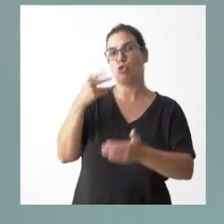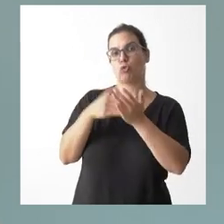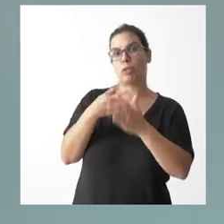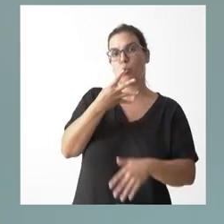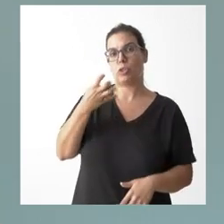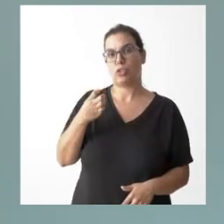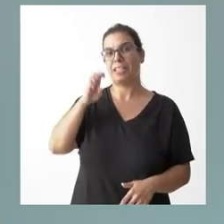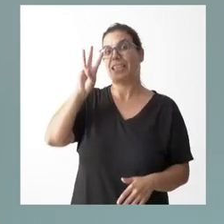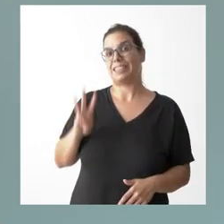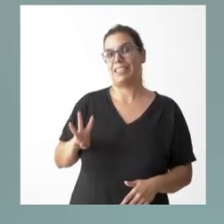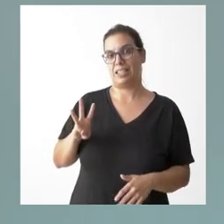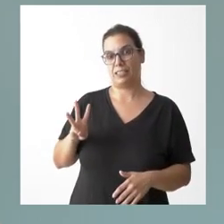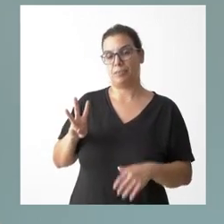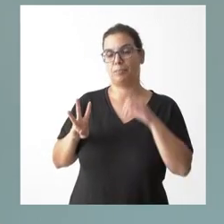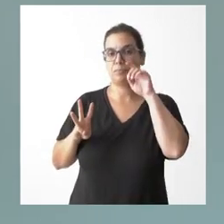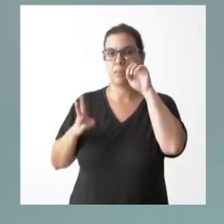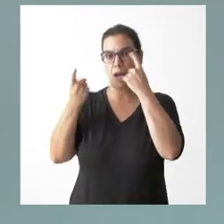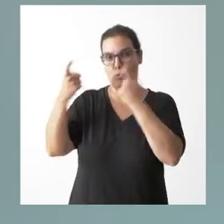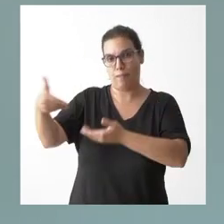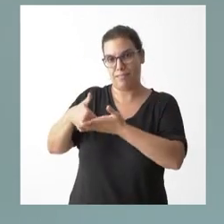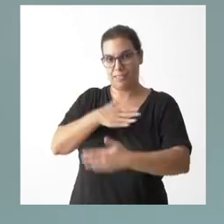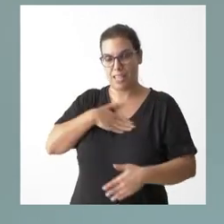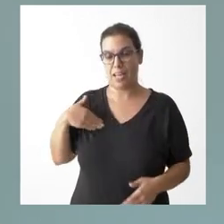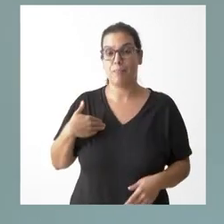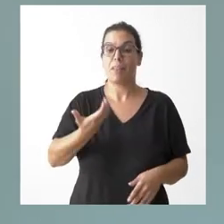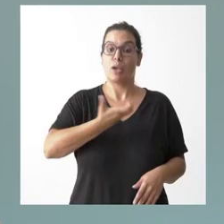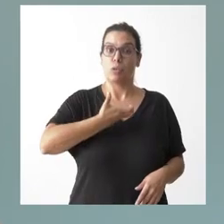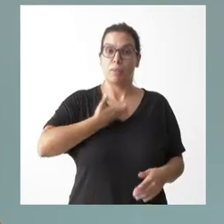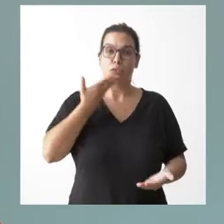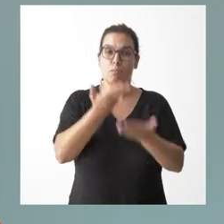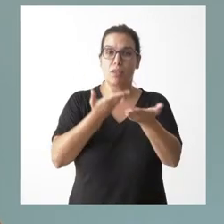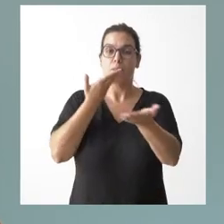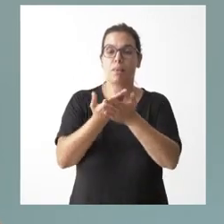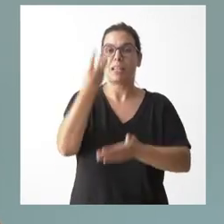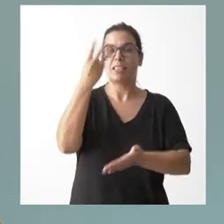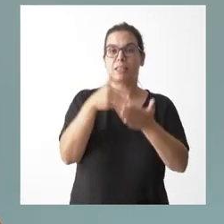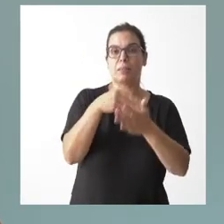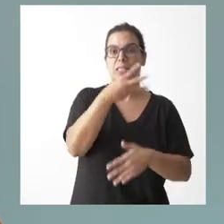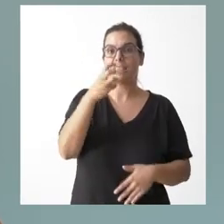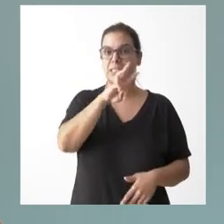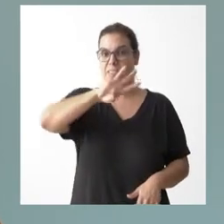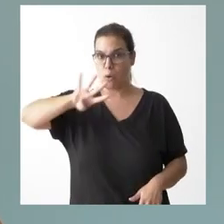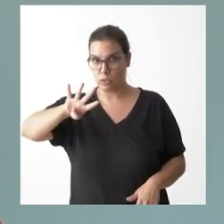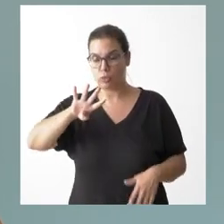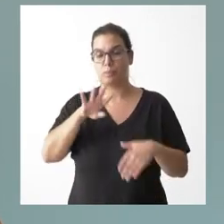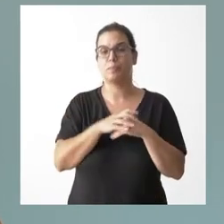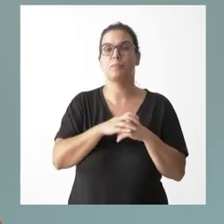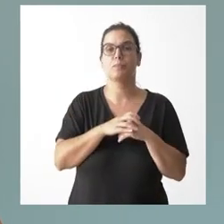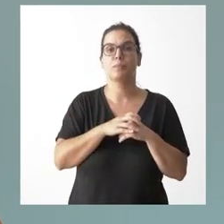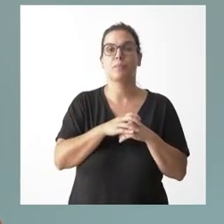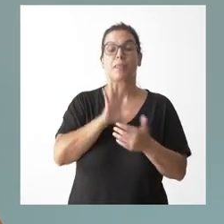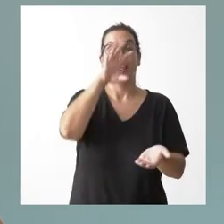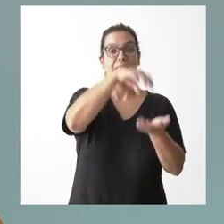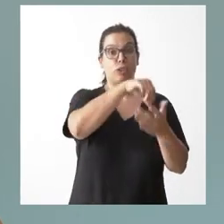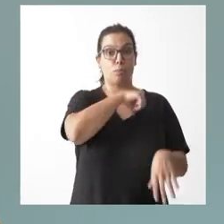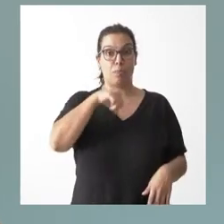2.403 solicitudes de alumnos. Los ayuntamientos han recibido 3.334 solicitudes y los